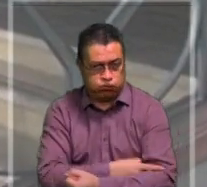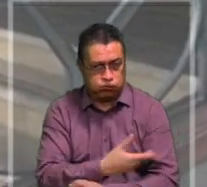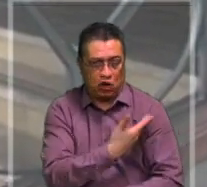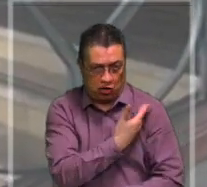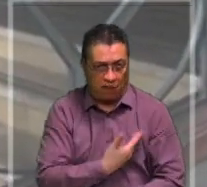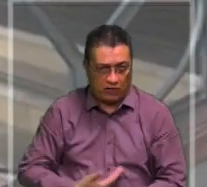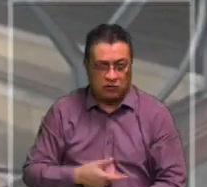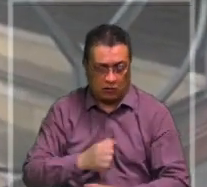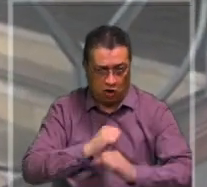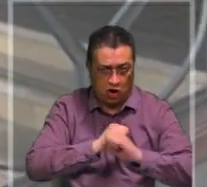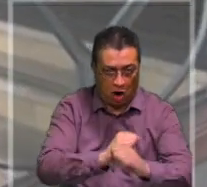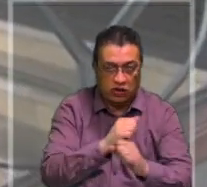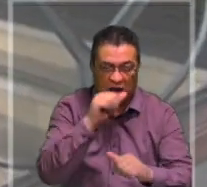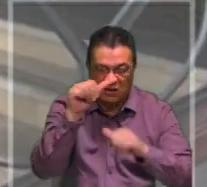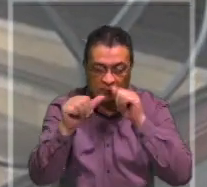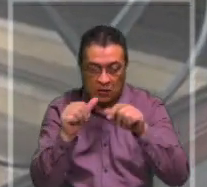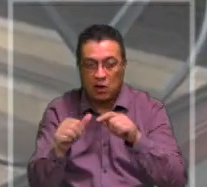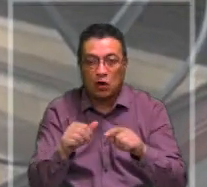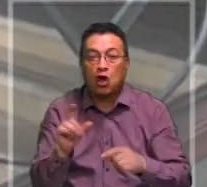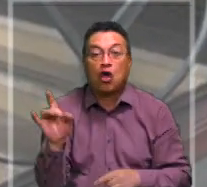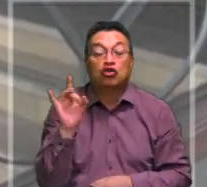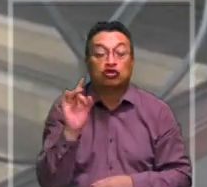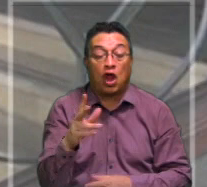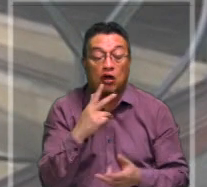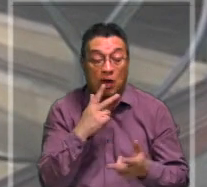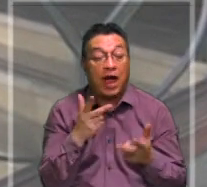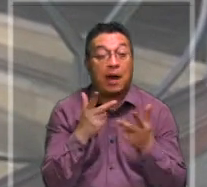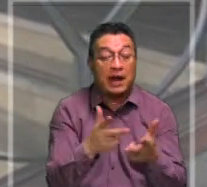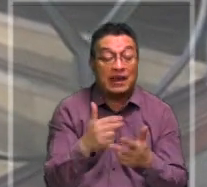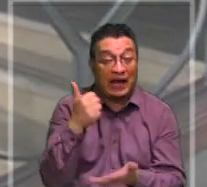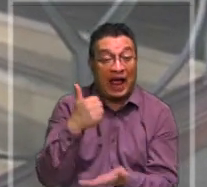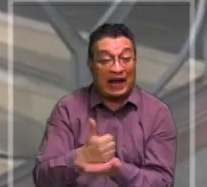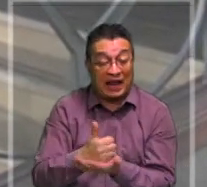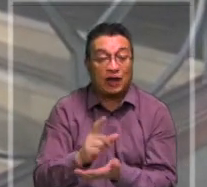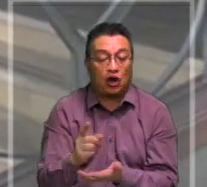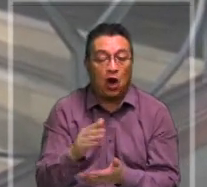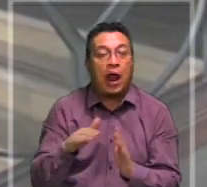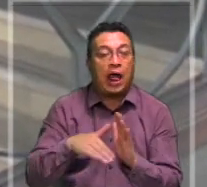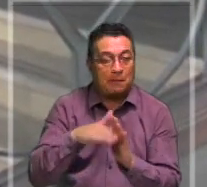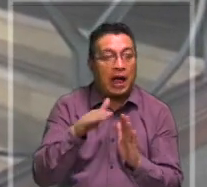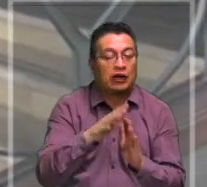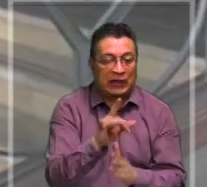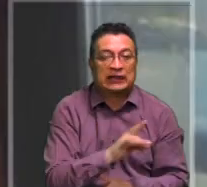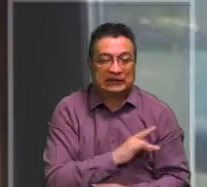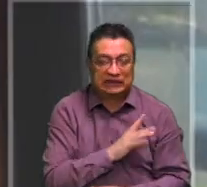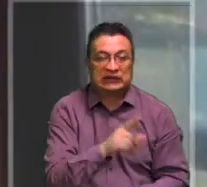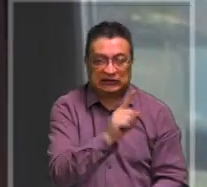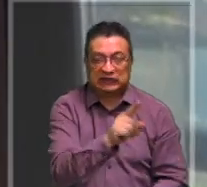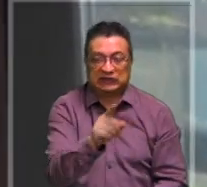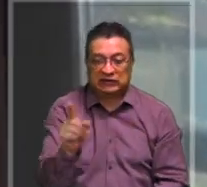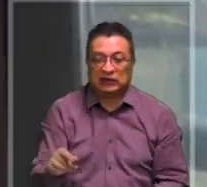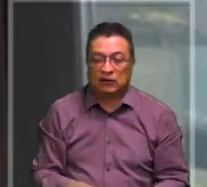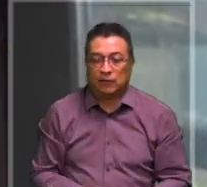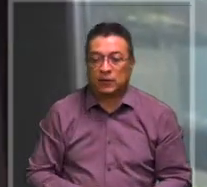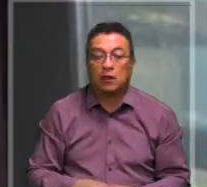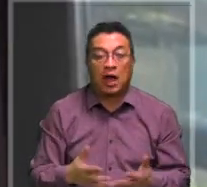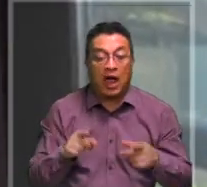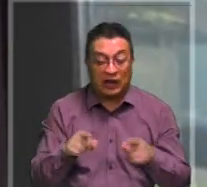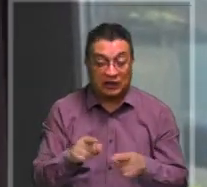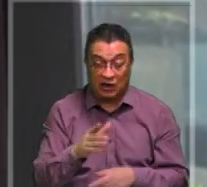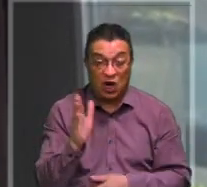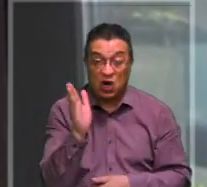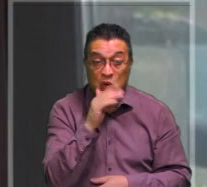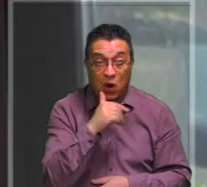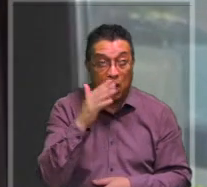enfrentar a los narcos Porque no solo tienen amenazados a los alcaldes sino que la mayoría de los chilenos y chilenas porque aquí no existe